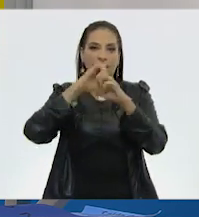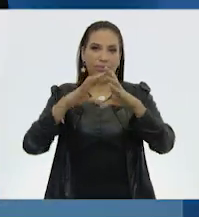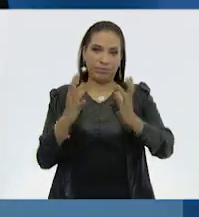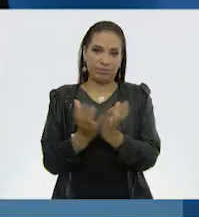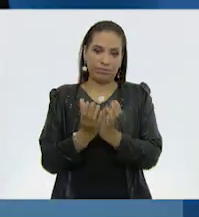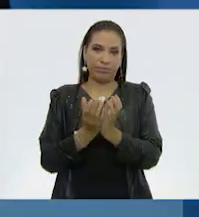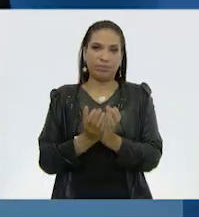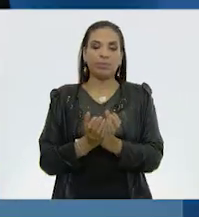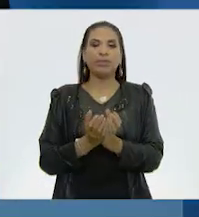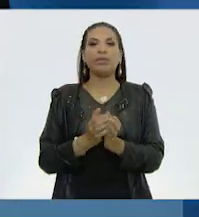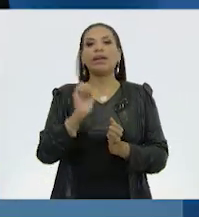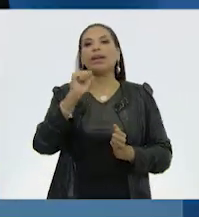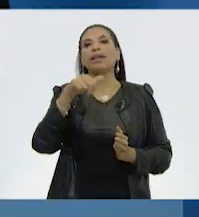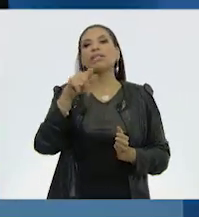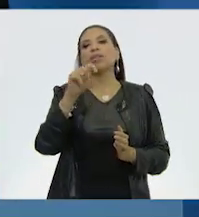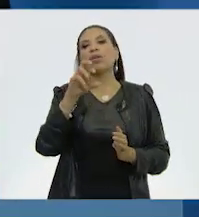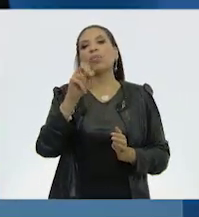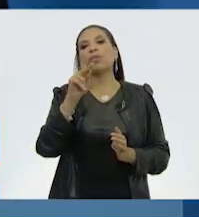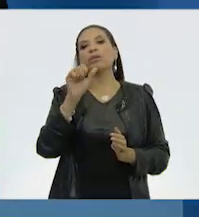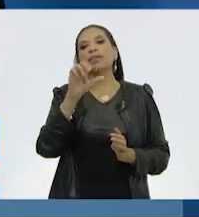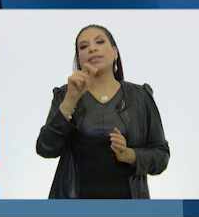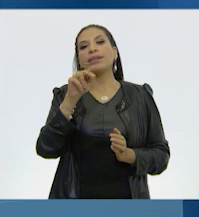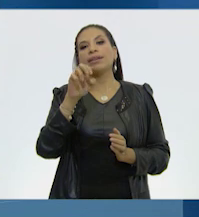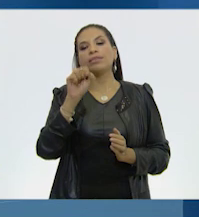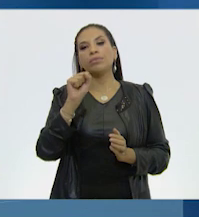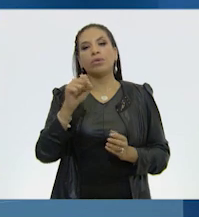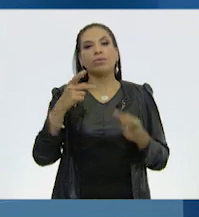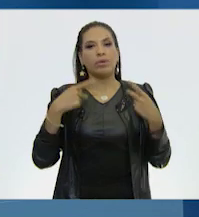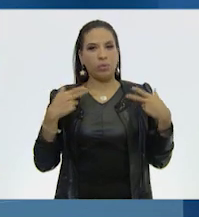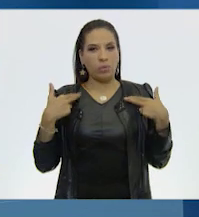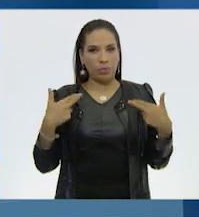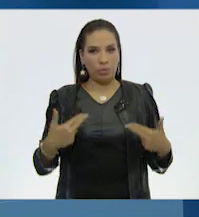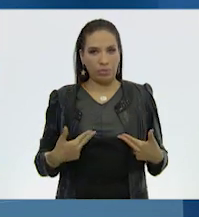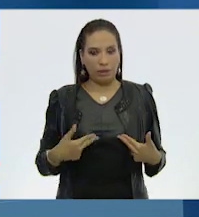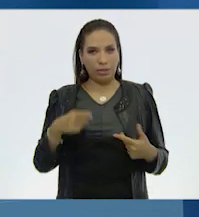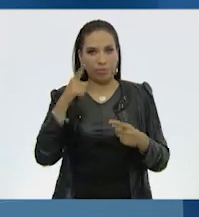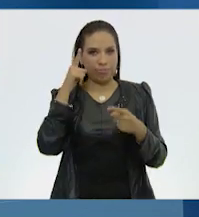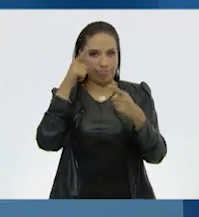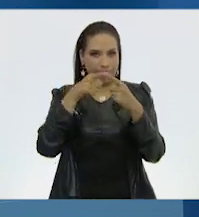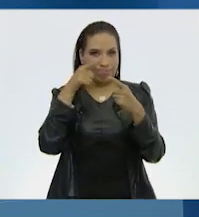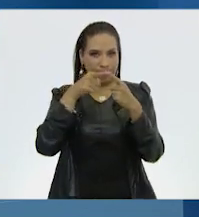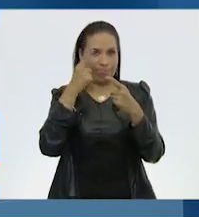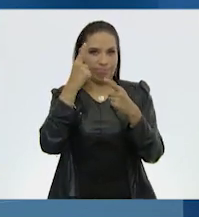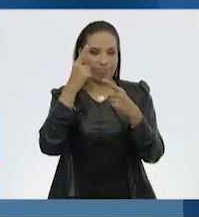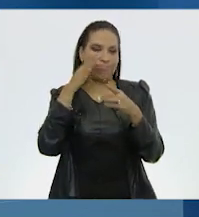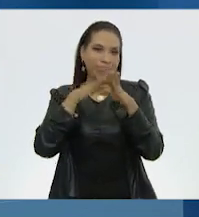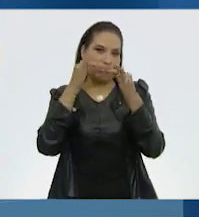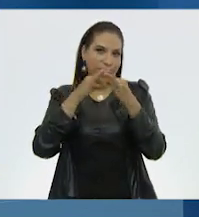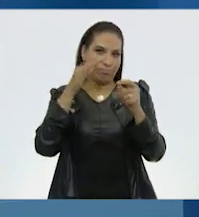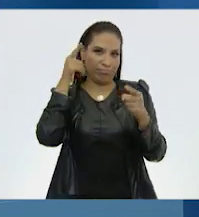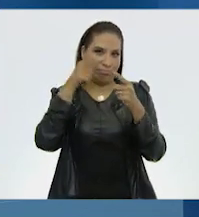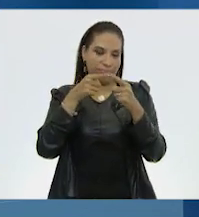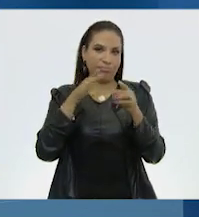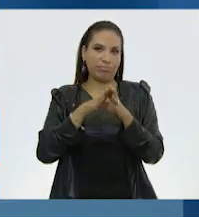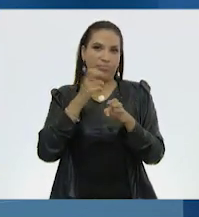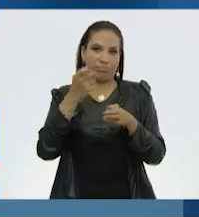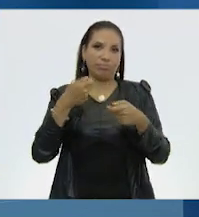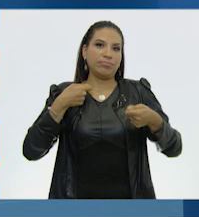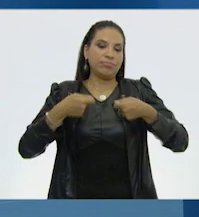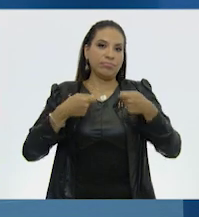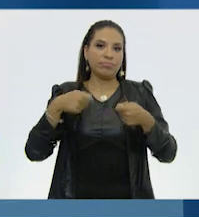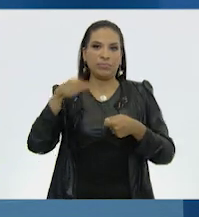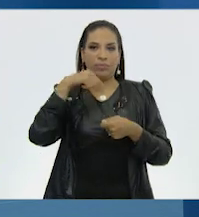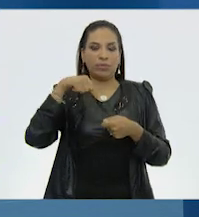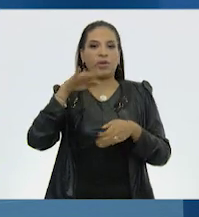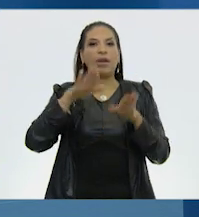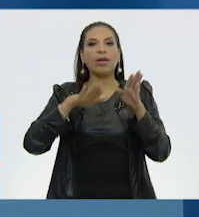global. El término antropocentrismo significa que el ser humano es el centro, lo más importante, y así nos comportamos,